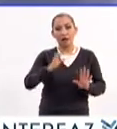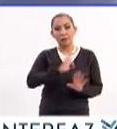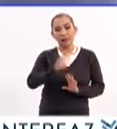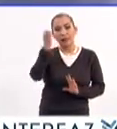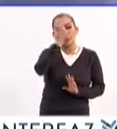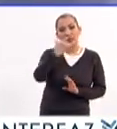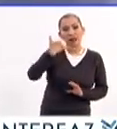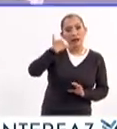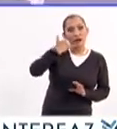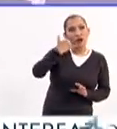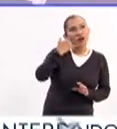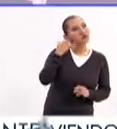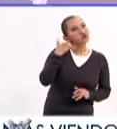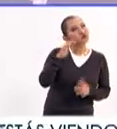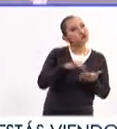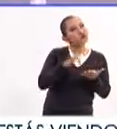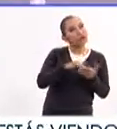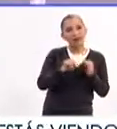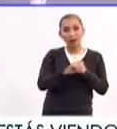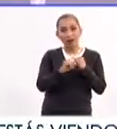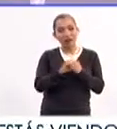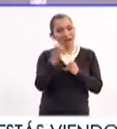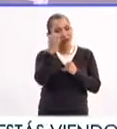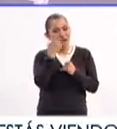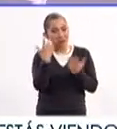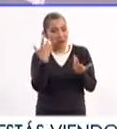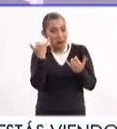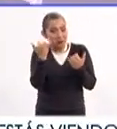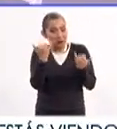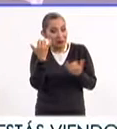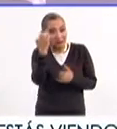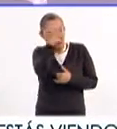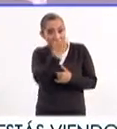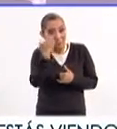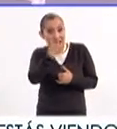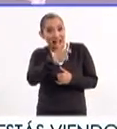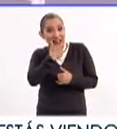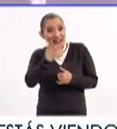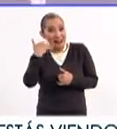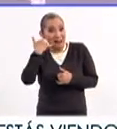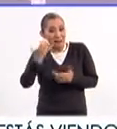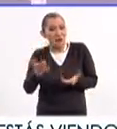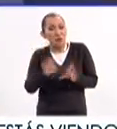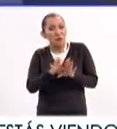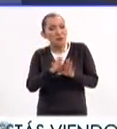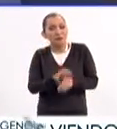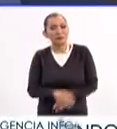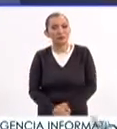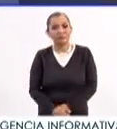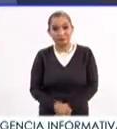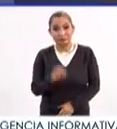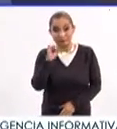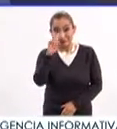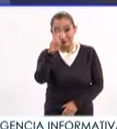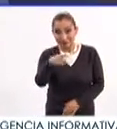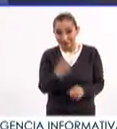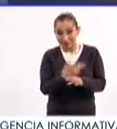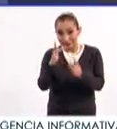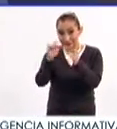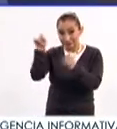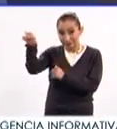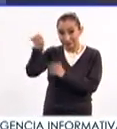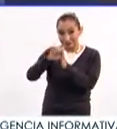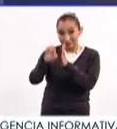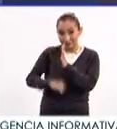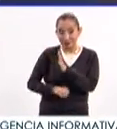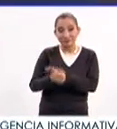por teléfono, por internet. No me imagino haciendo un examen de inglés por teléfono. Platíquenos un poco. Sí, claro que sí. Eso ocurre en Francia, por